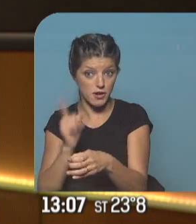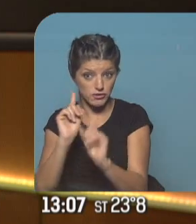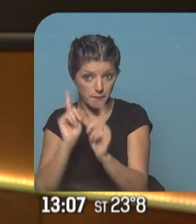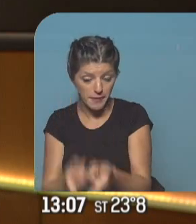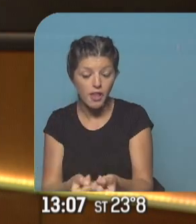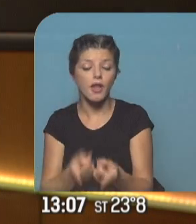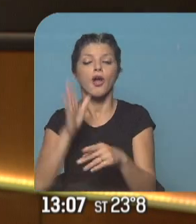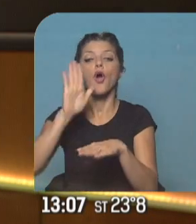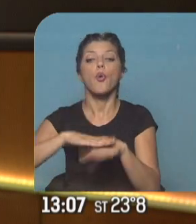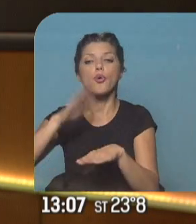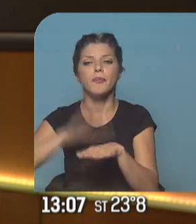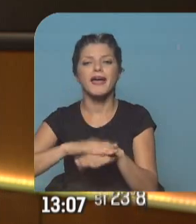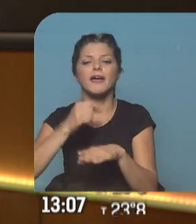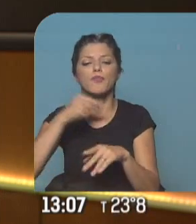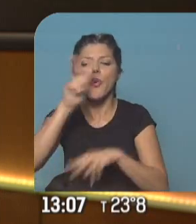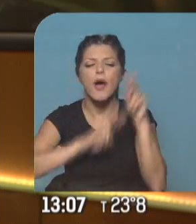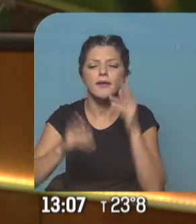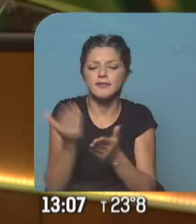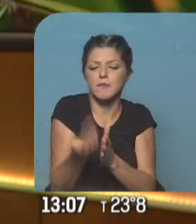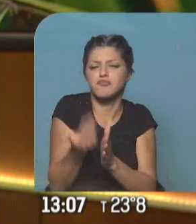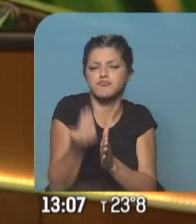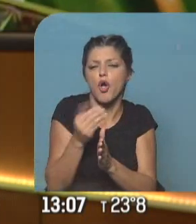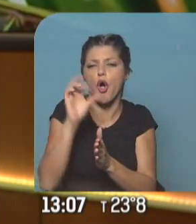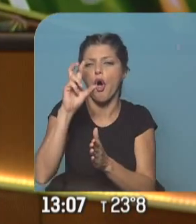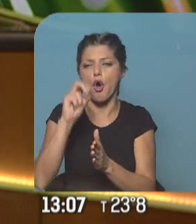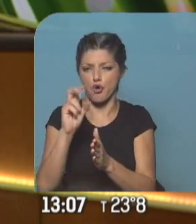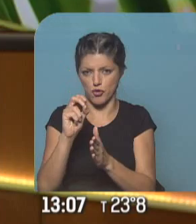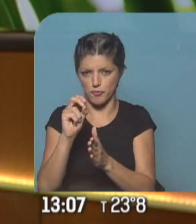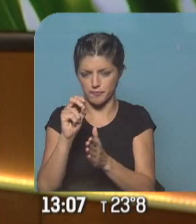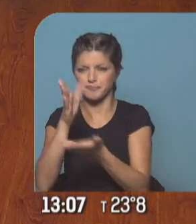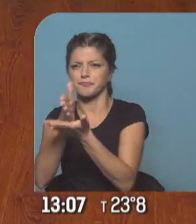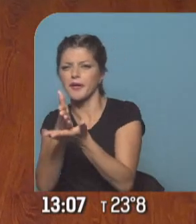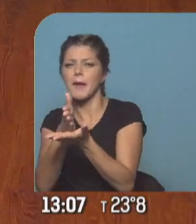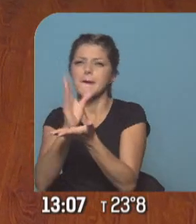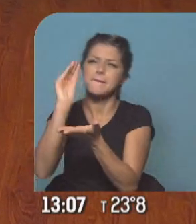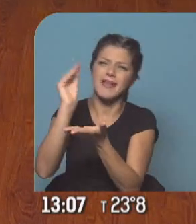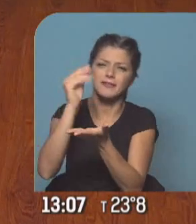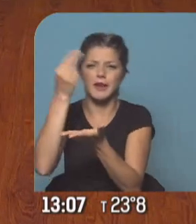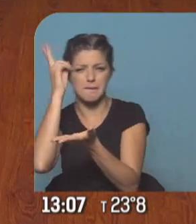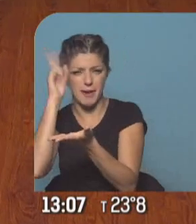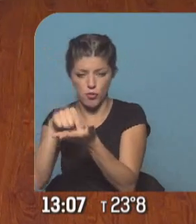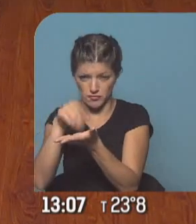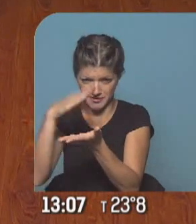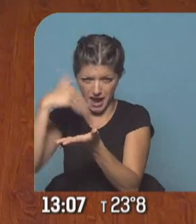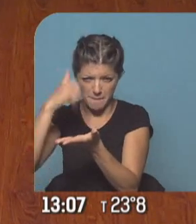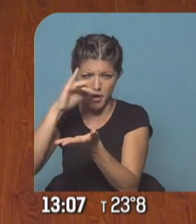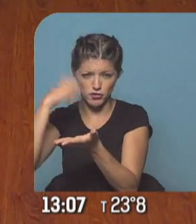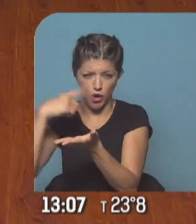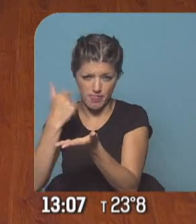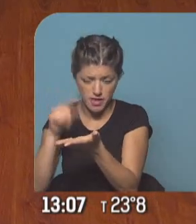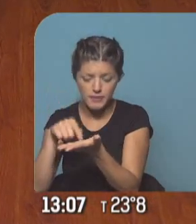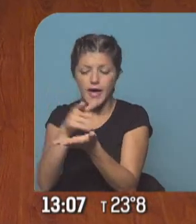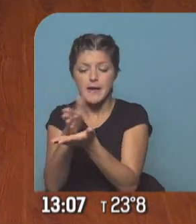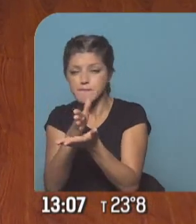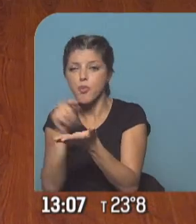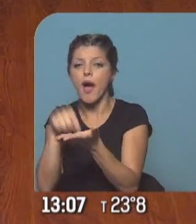explotación de oro, en la parte que está entre Brasil y Perú. Uh-huh. Hay minería